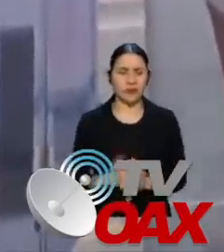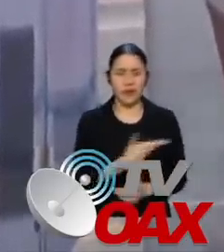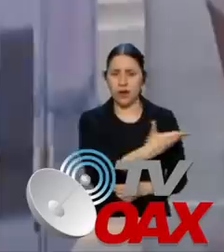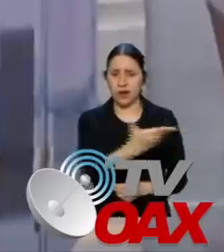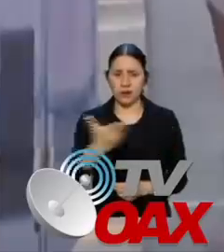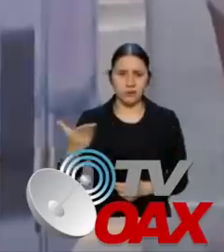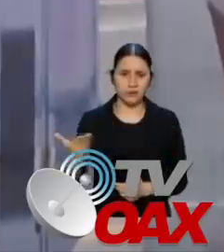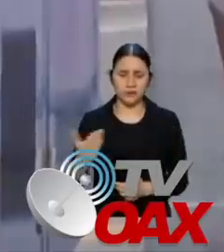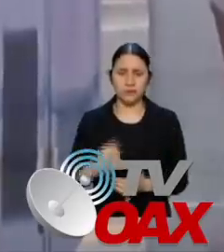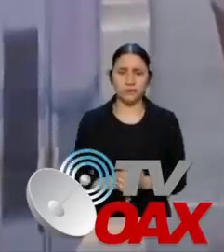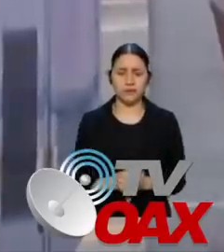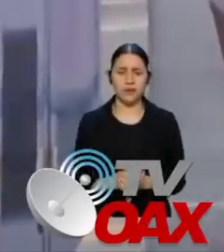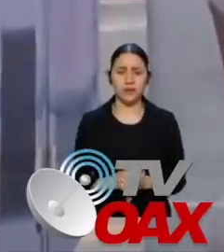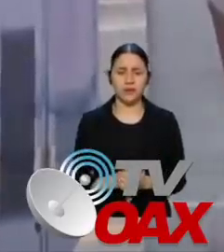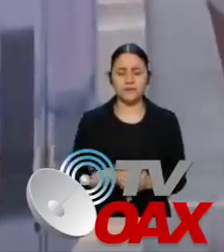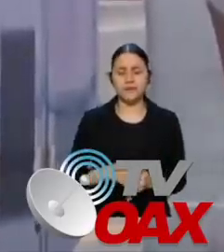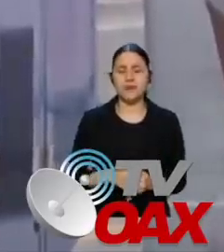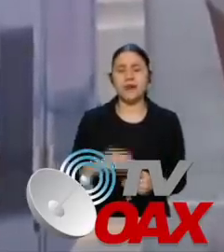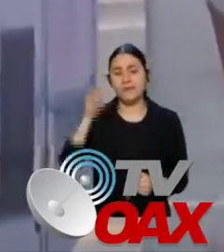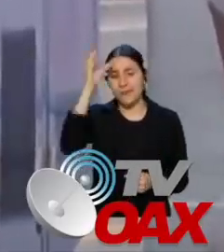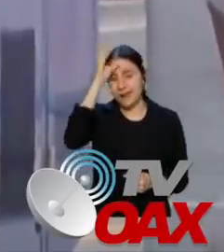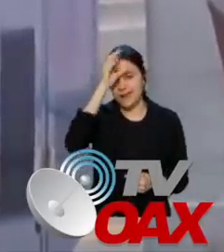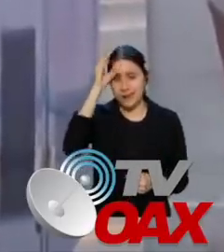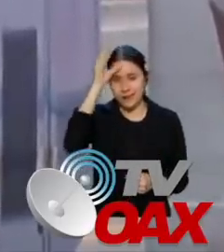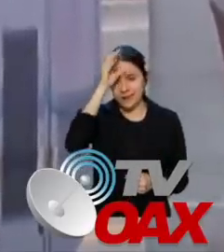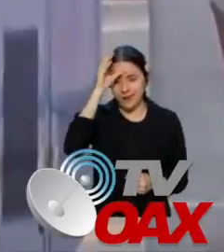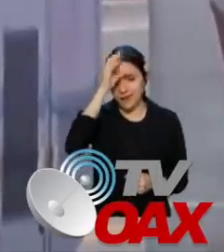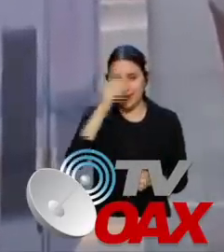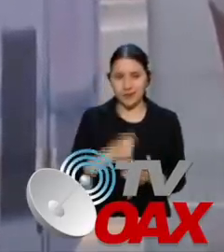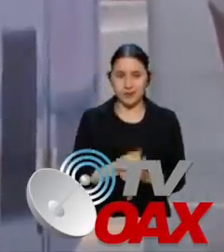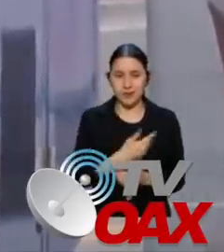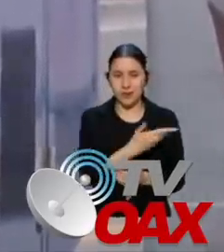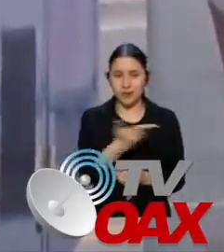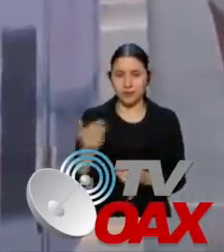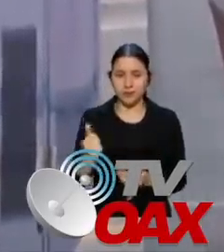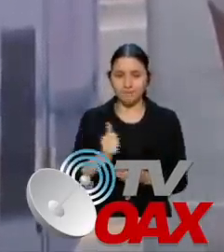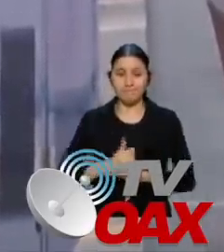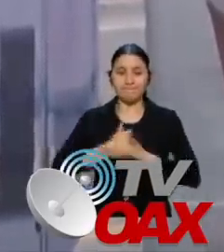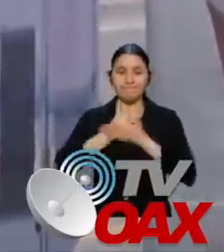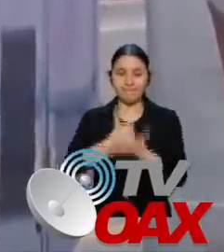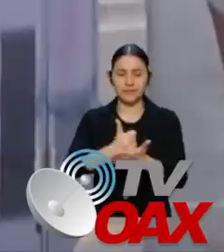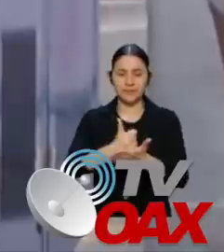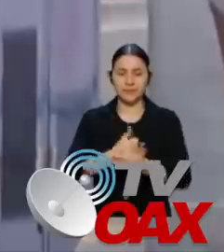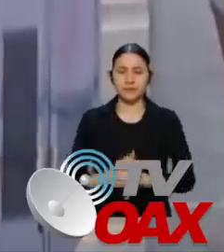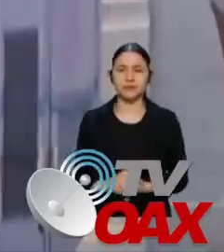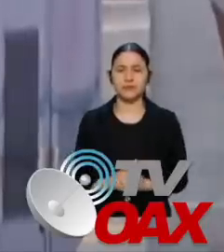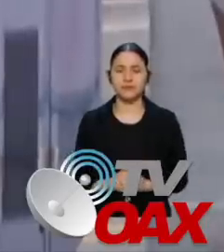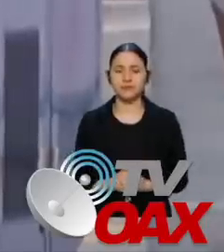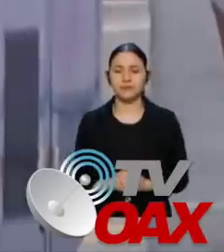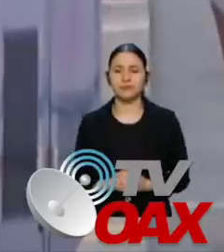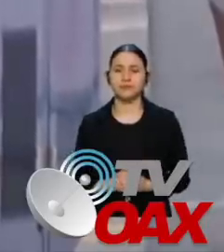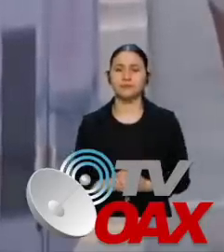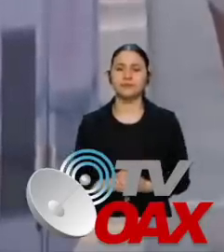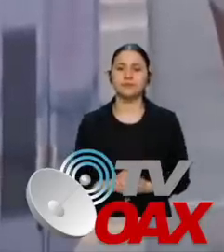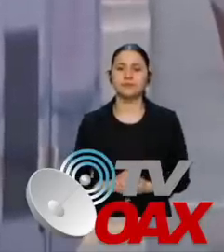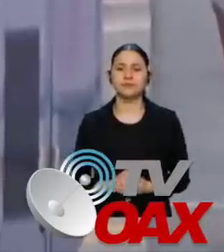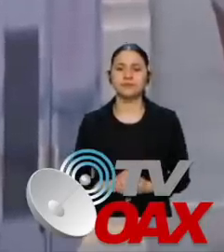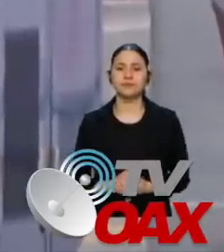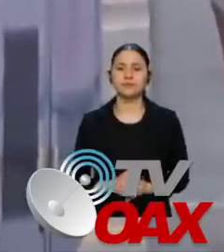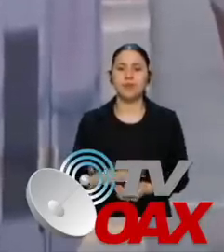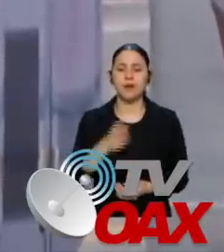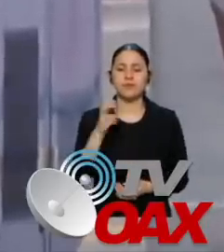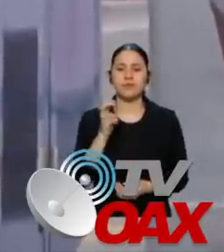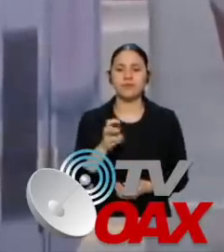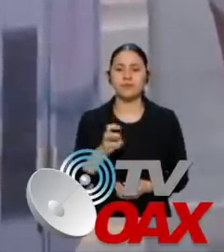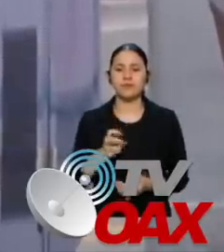sirve, la ciencia se pone al servicio de la gente. Y que con ello el camino siempre